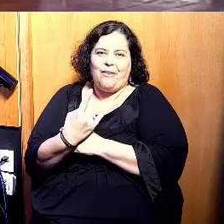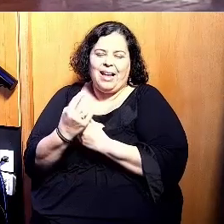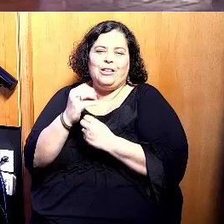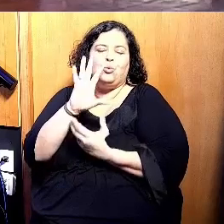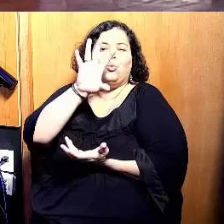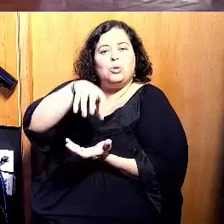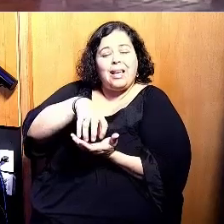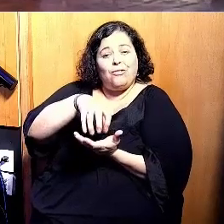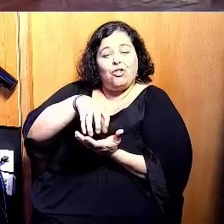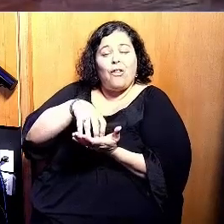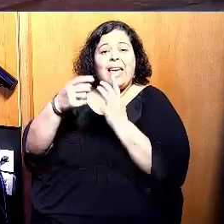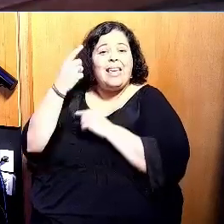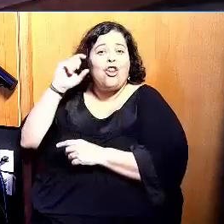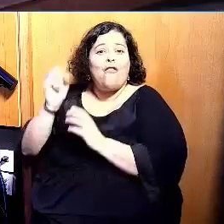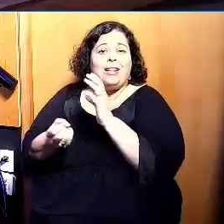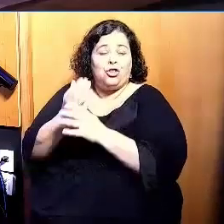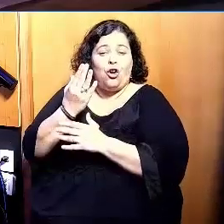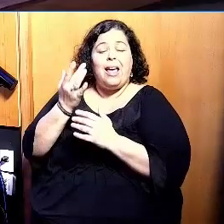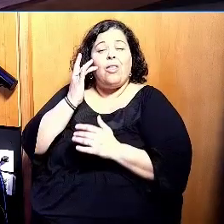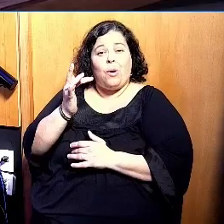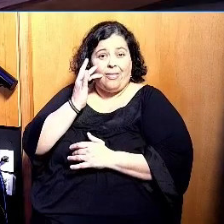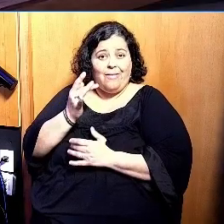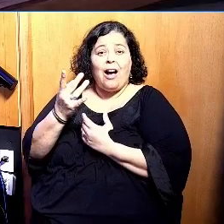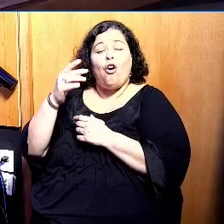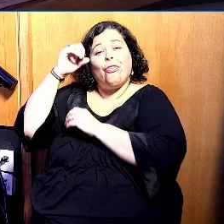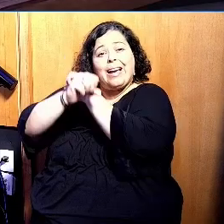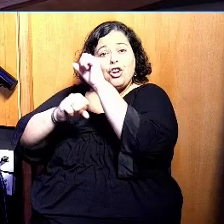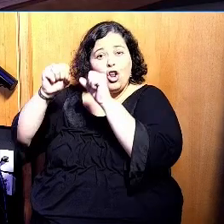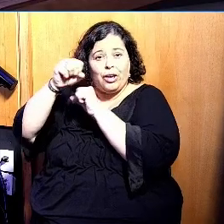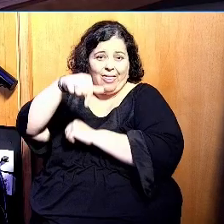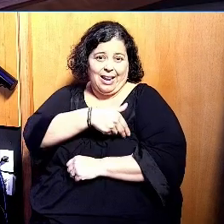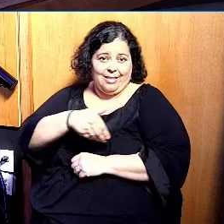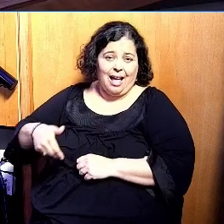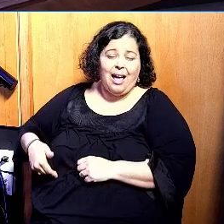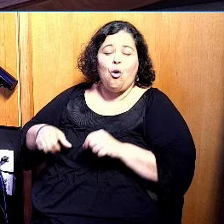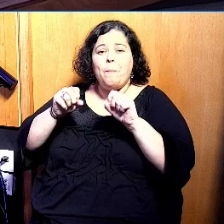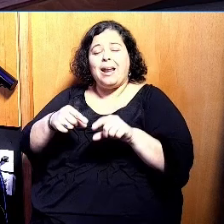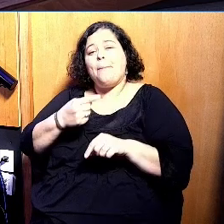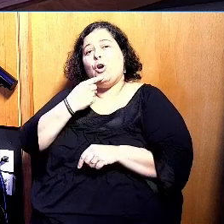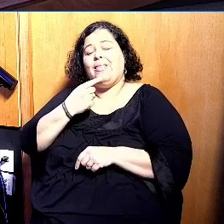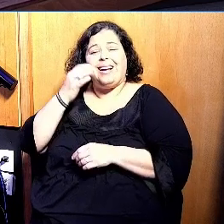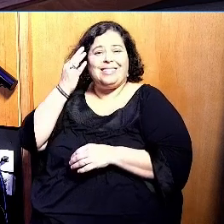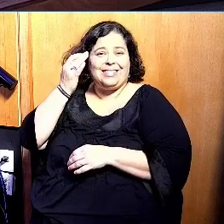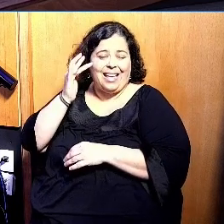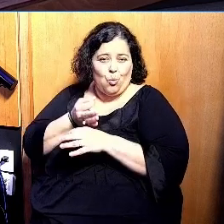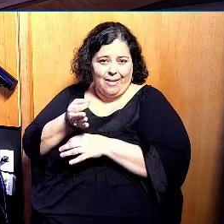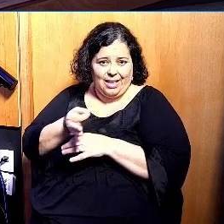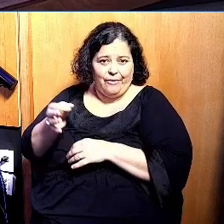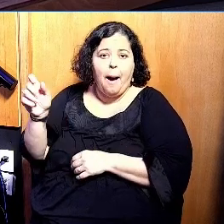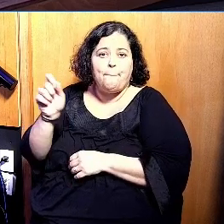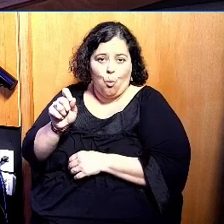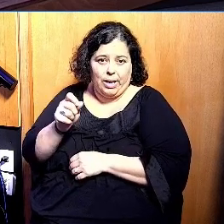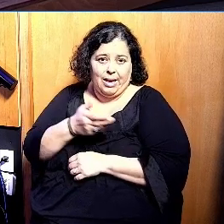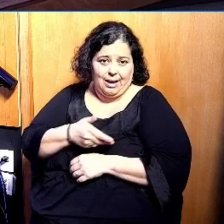Innovación Educativa con Tecnologías Digitales del Estado uruguayo al servicio de las políticas públicas educativas, y estamos desde